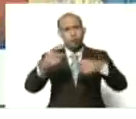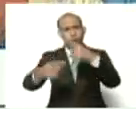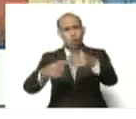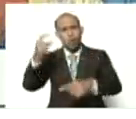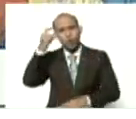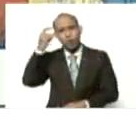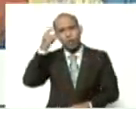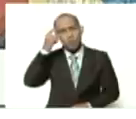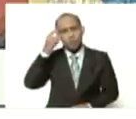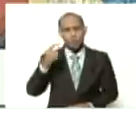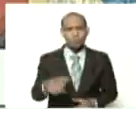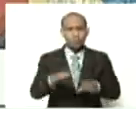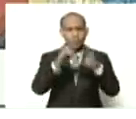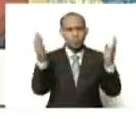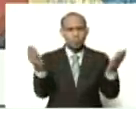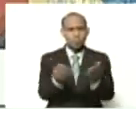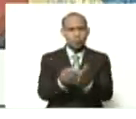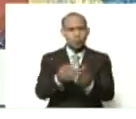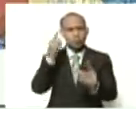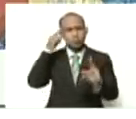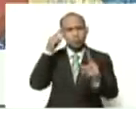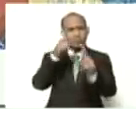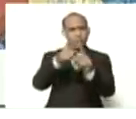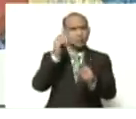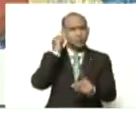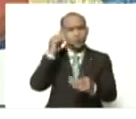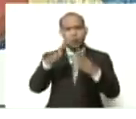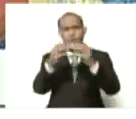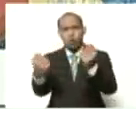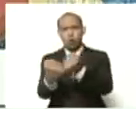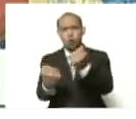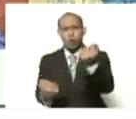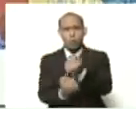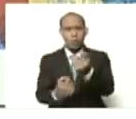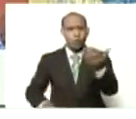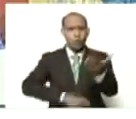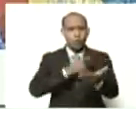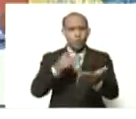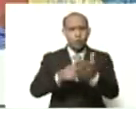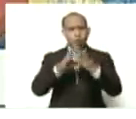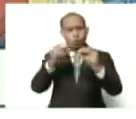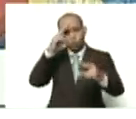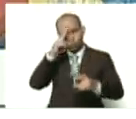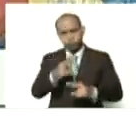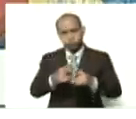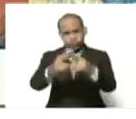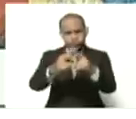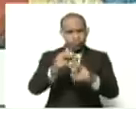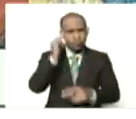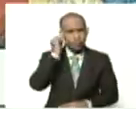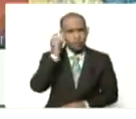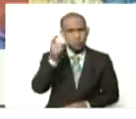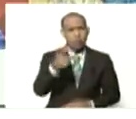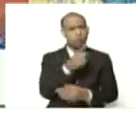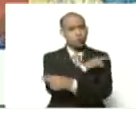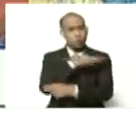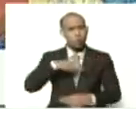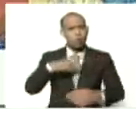mundo, a las mujeres, todo el apoyo del mundo, todo el homenaje del mundo, a las mujeres nuestro abrazo,